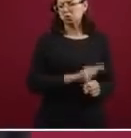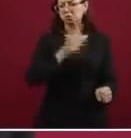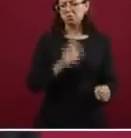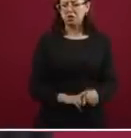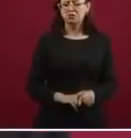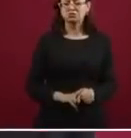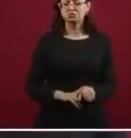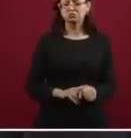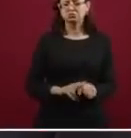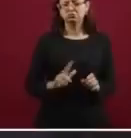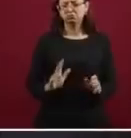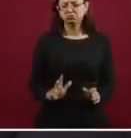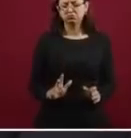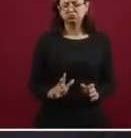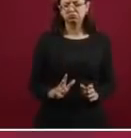cómo